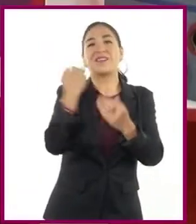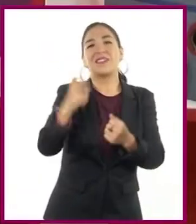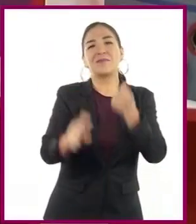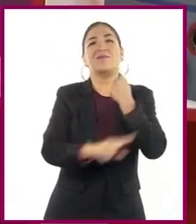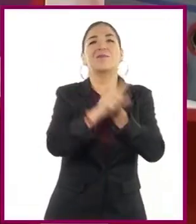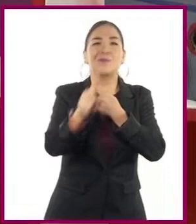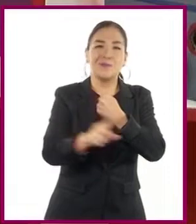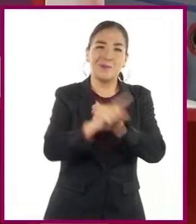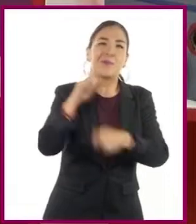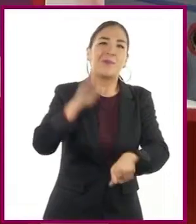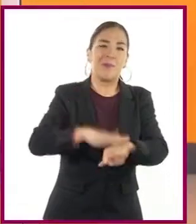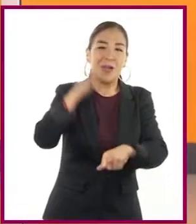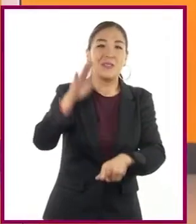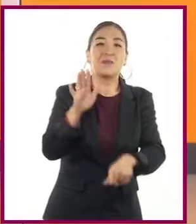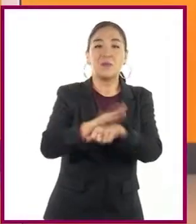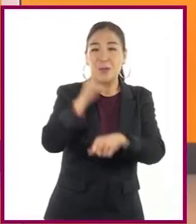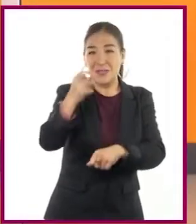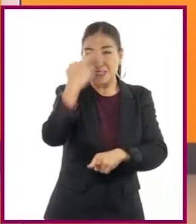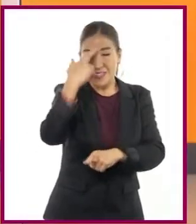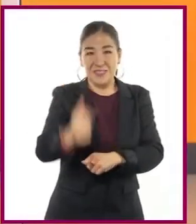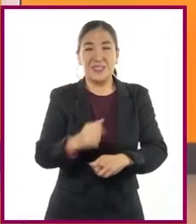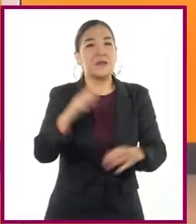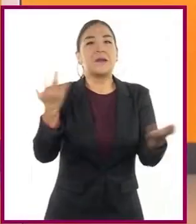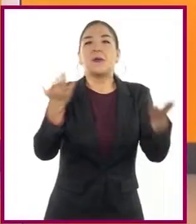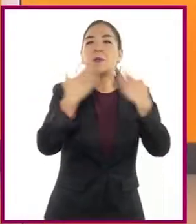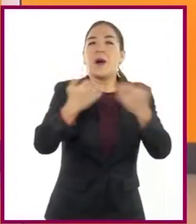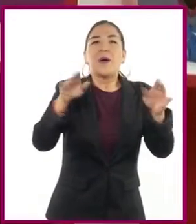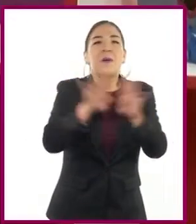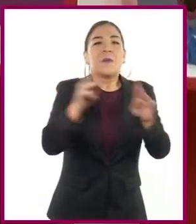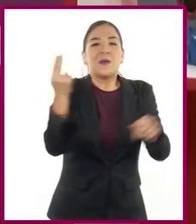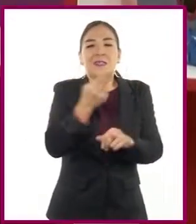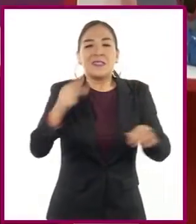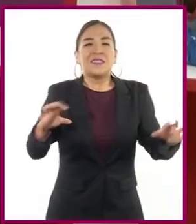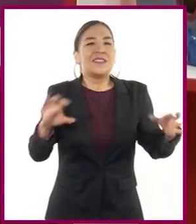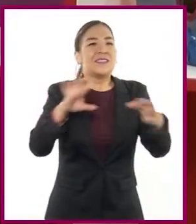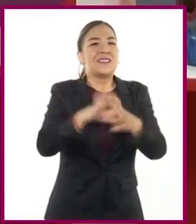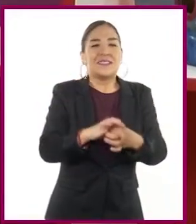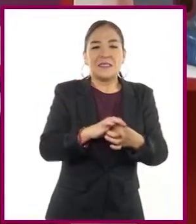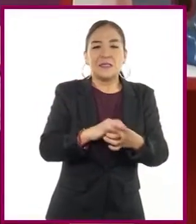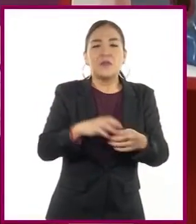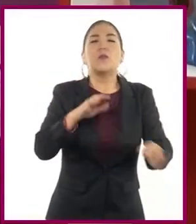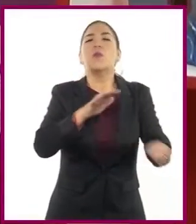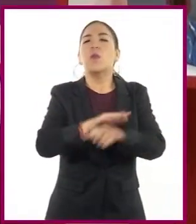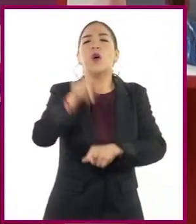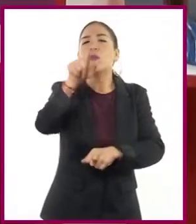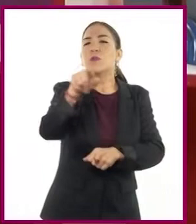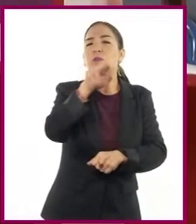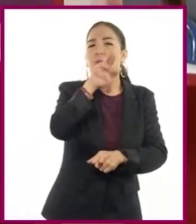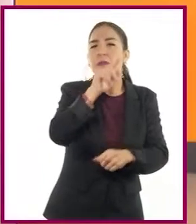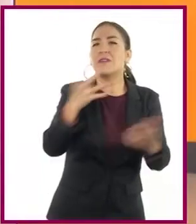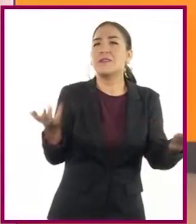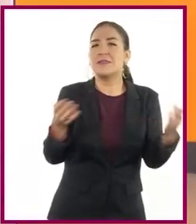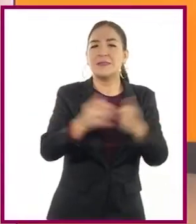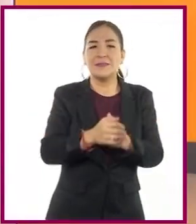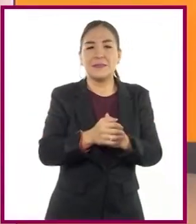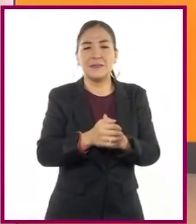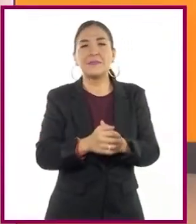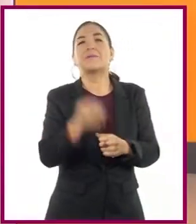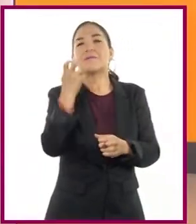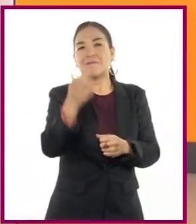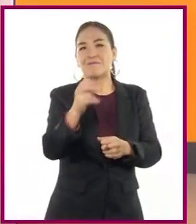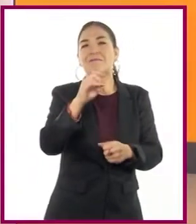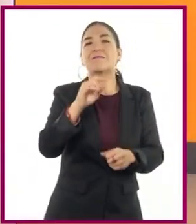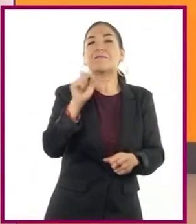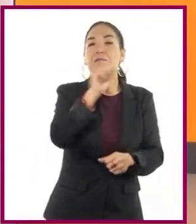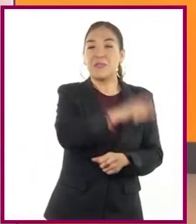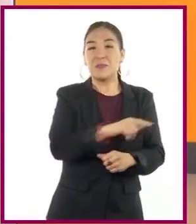que debido a eso no se cubrían todas sus necesidades. Pero, ¿cuál es tu preocupación? Precisamente